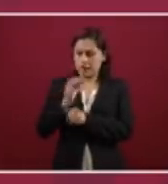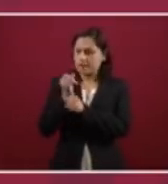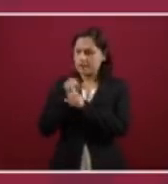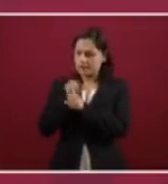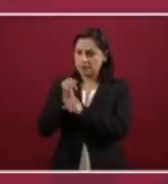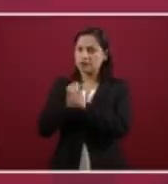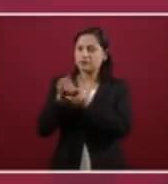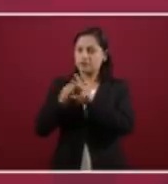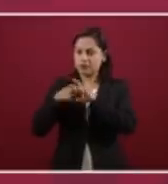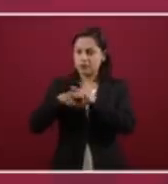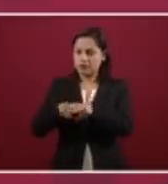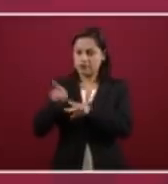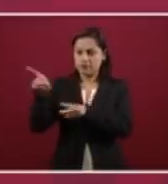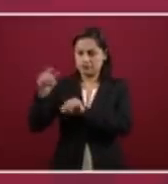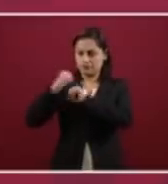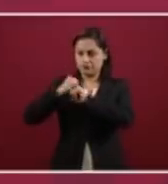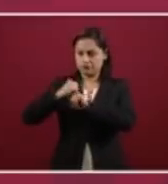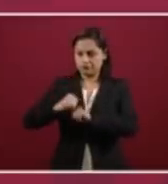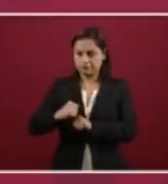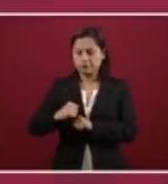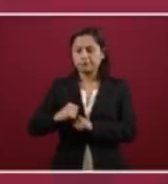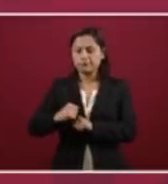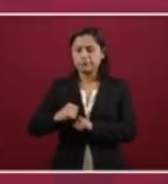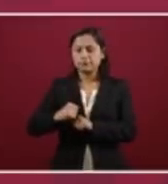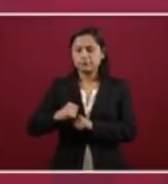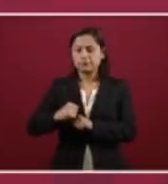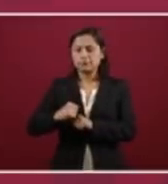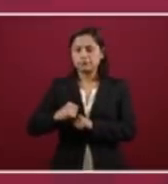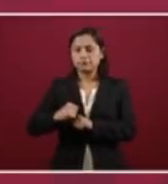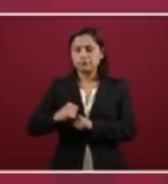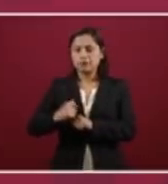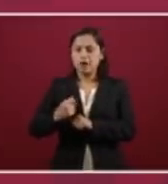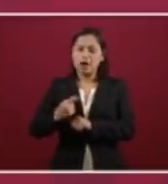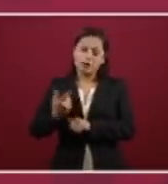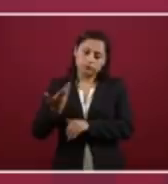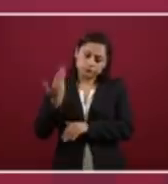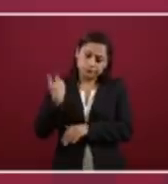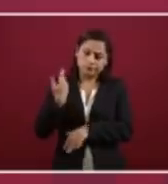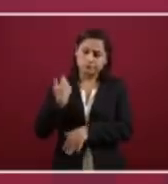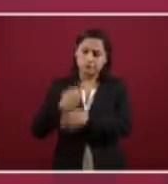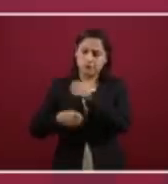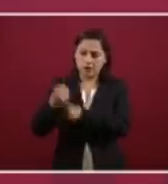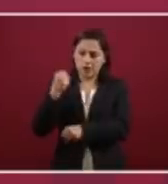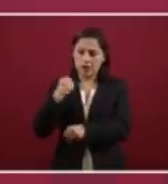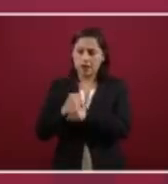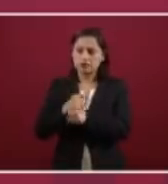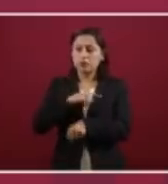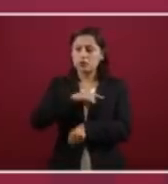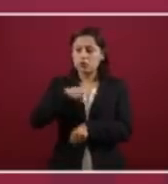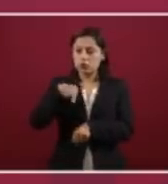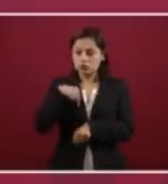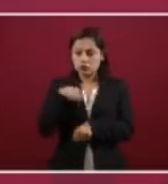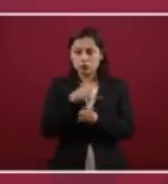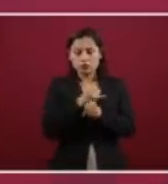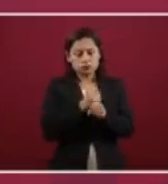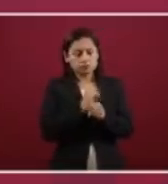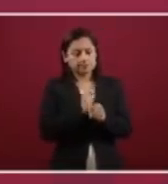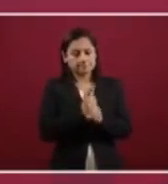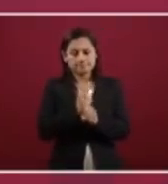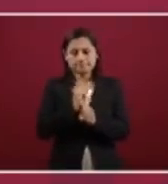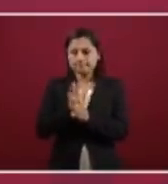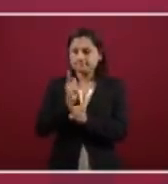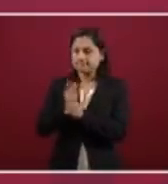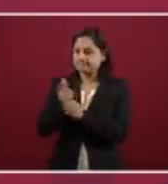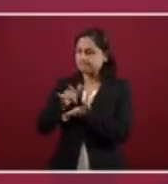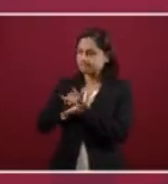hecho la auditoría en el ejercicio pasado. Nosotros seguimos aportando, digamos, observaciones, y